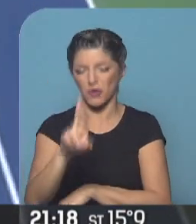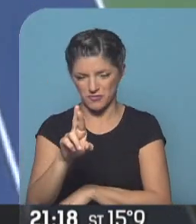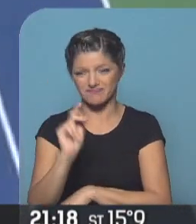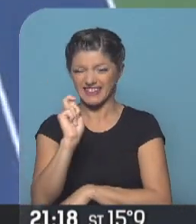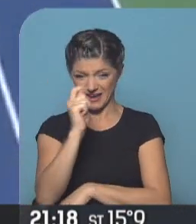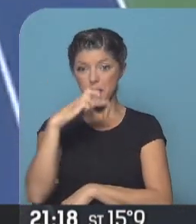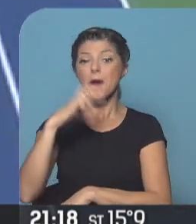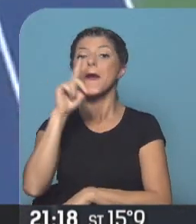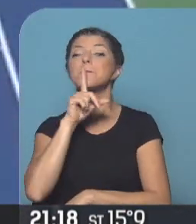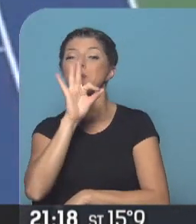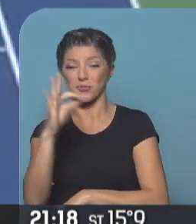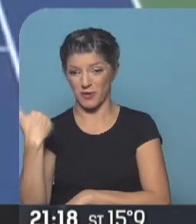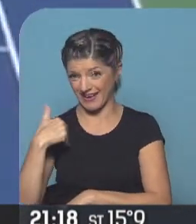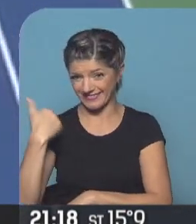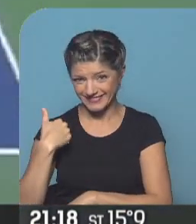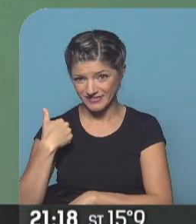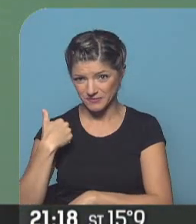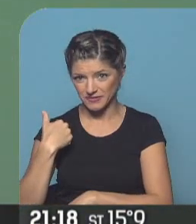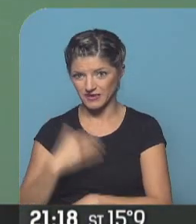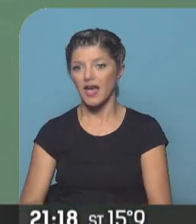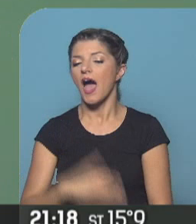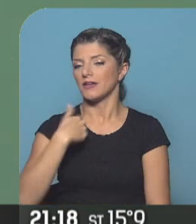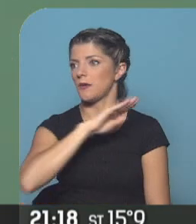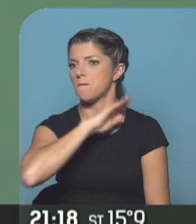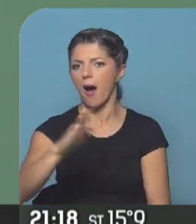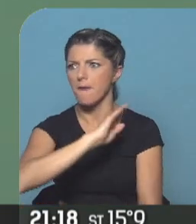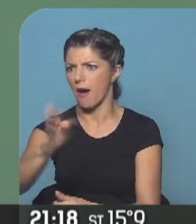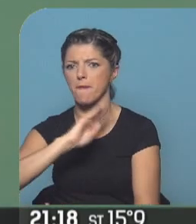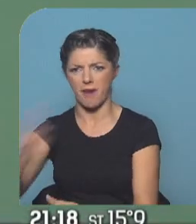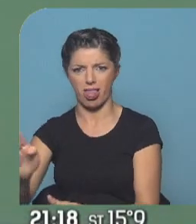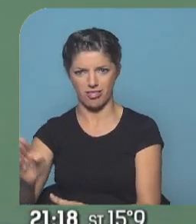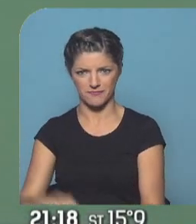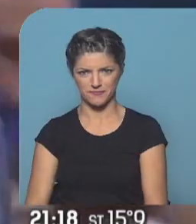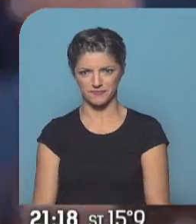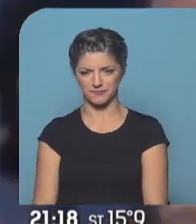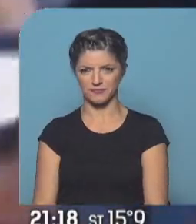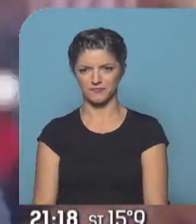elimina rivales y no deja absolutamente nada cercano a su paso.